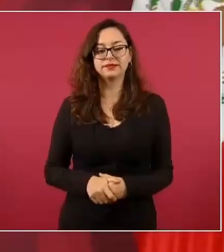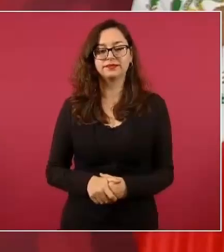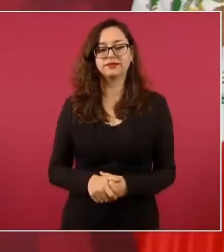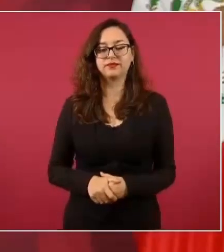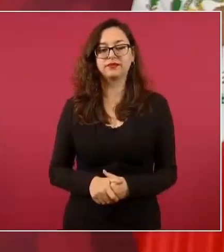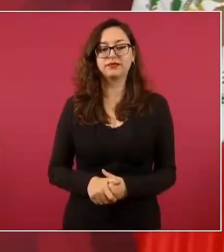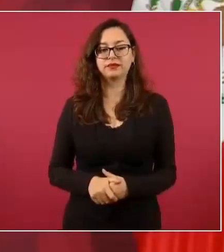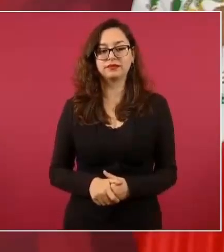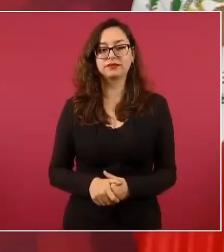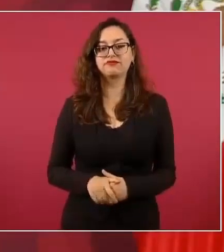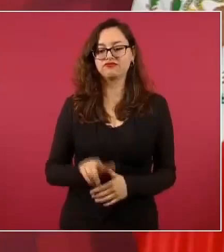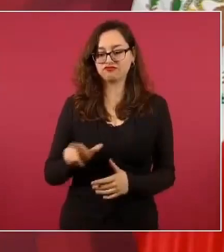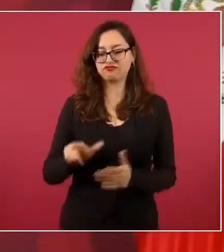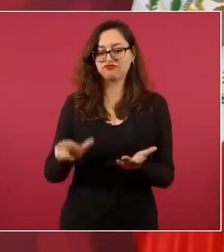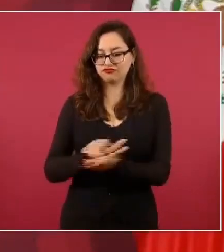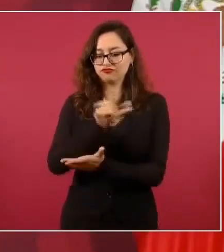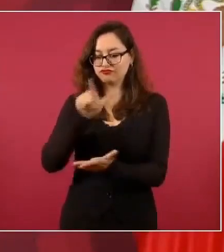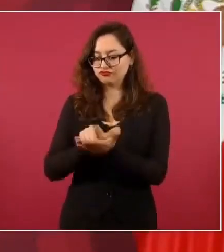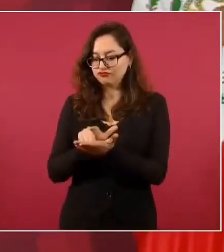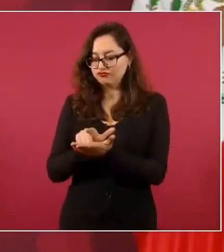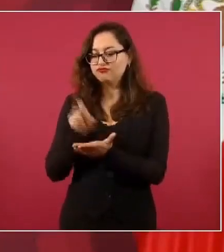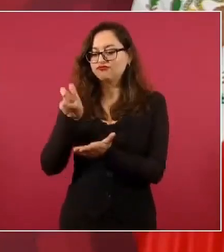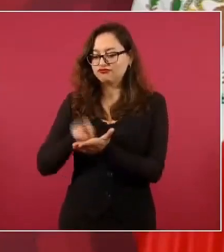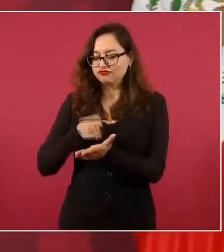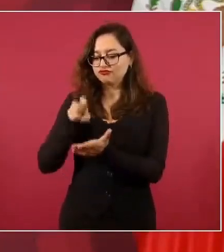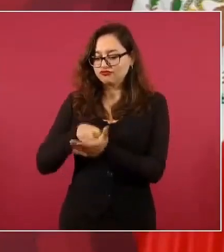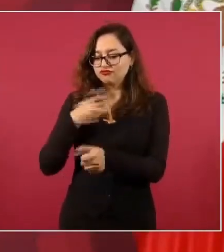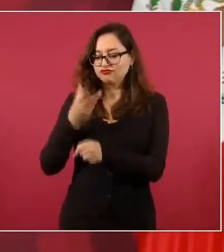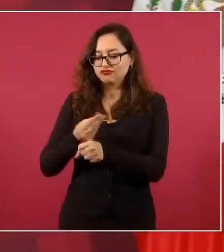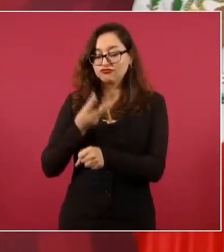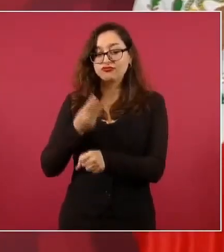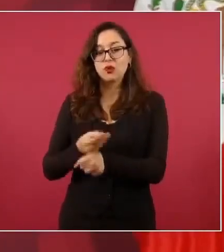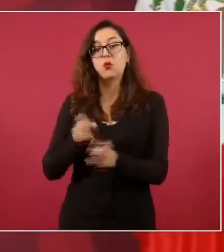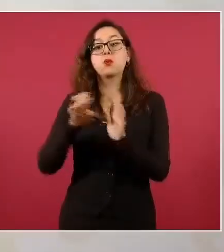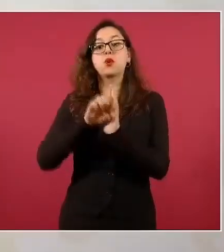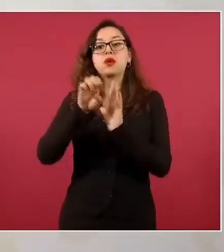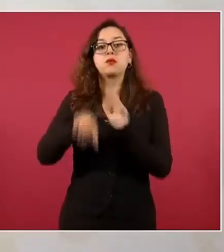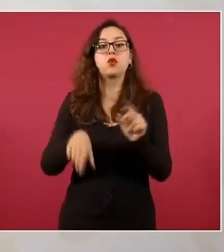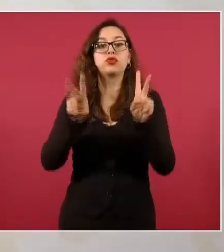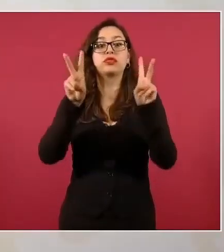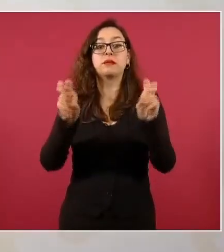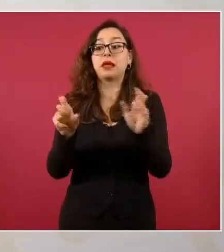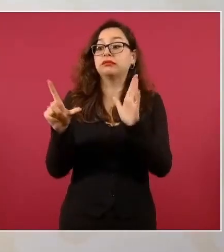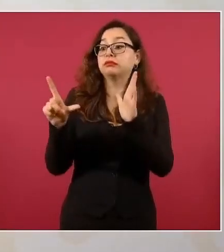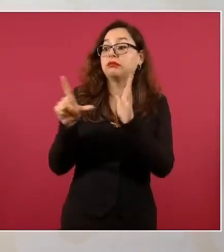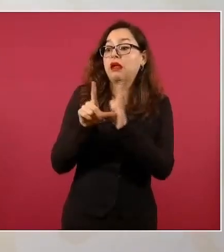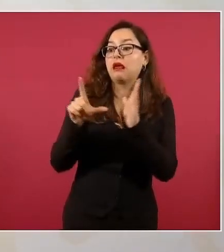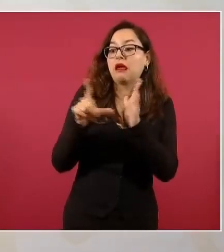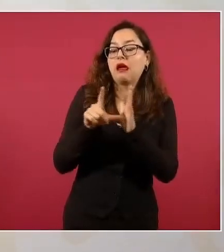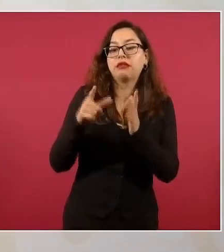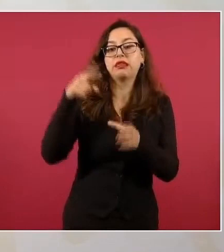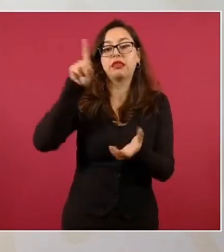y eso sí puede ir a la ley secundaria. Los monederos electrónicos, por ejemplo,